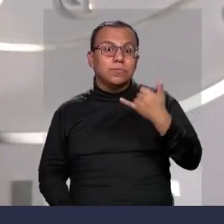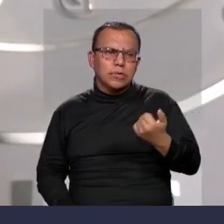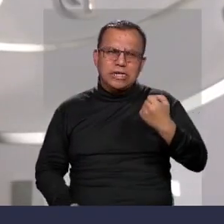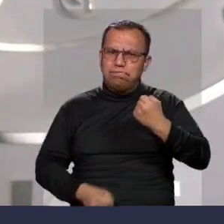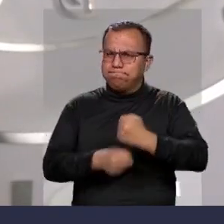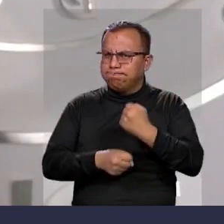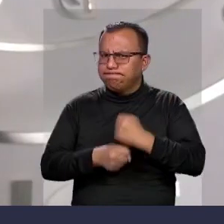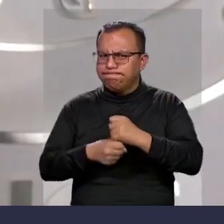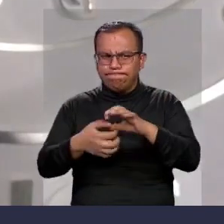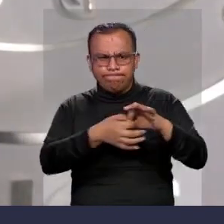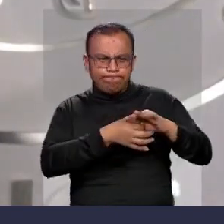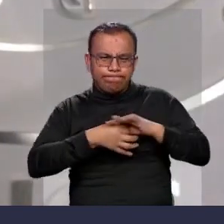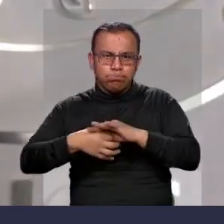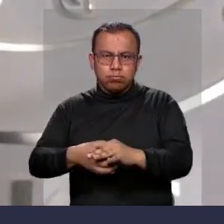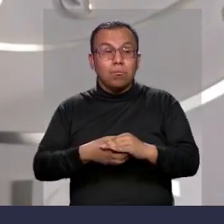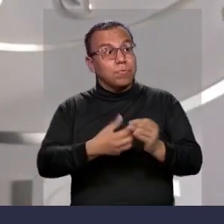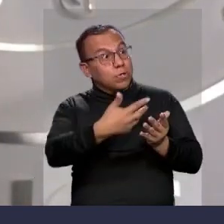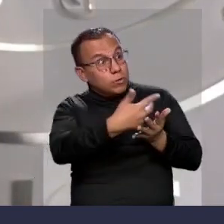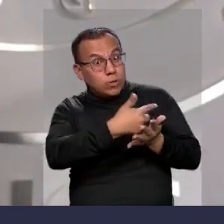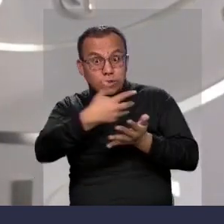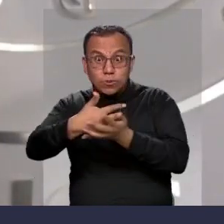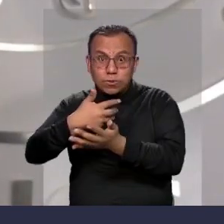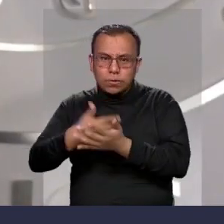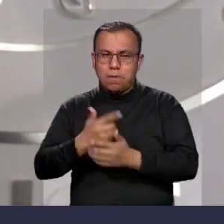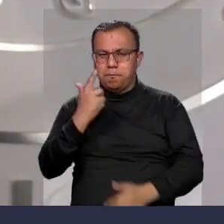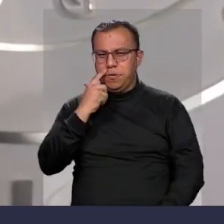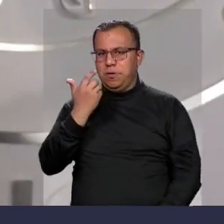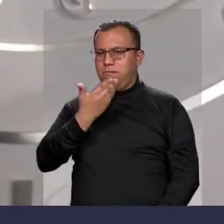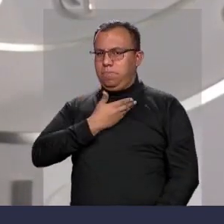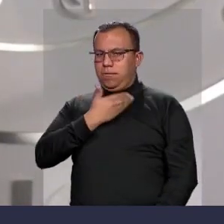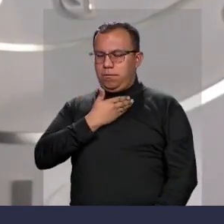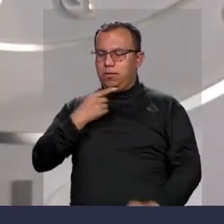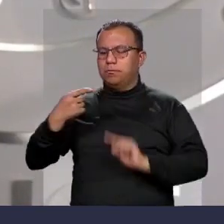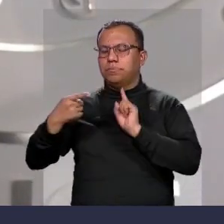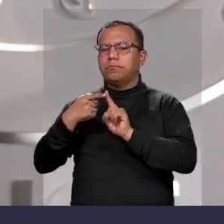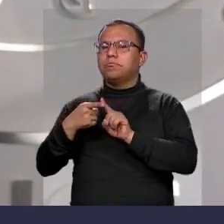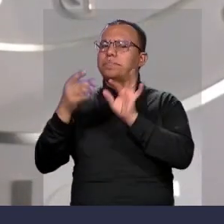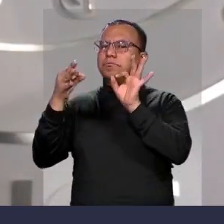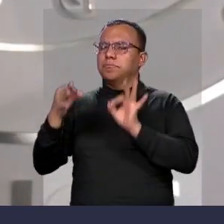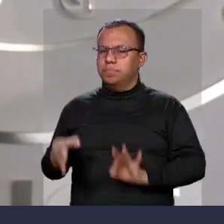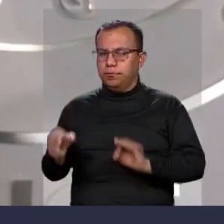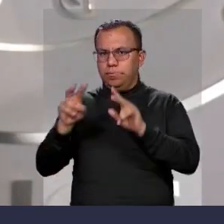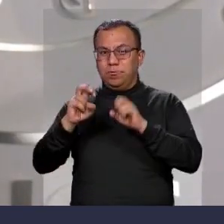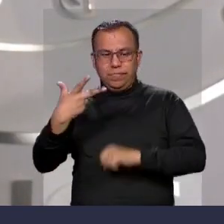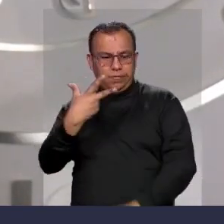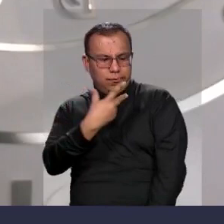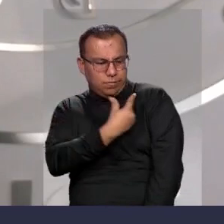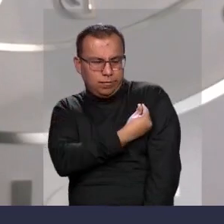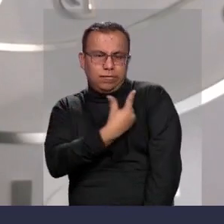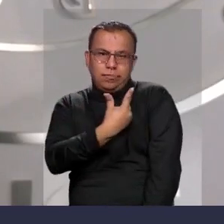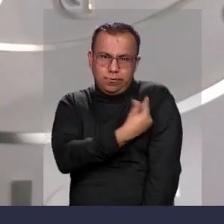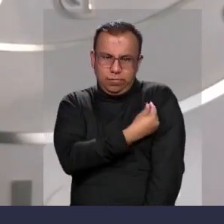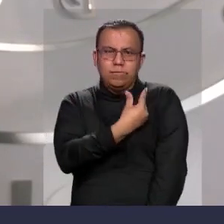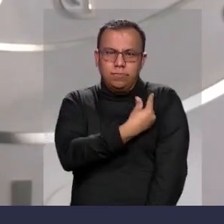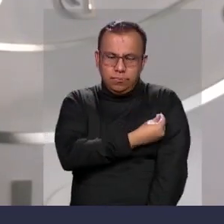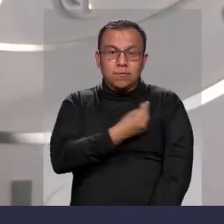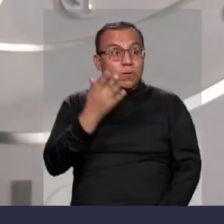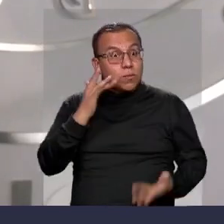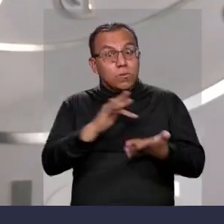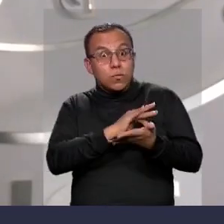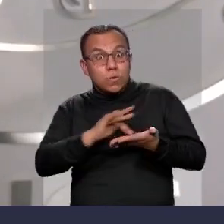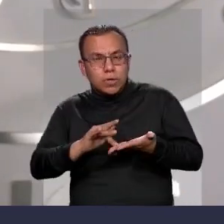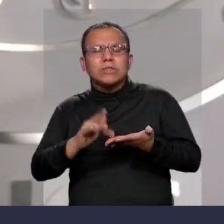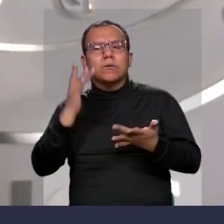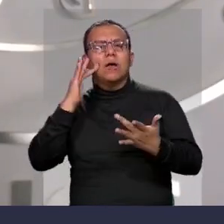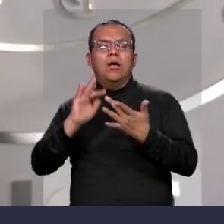en conjunto por seguir las recomendaciones, primero los padres, garantizar las coberturas vacunales, acceder a las urgencias cuando